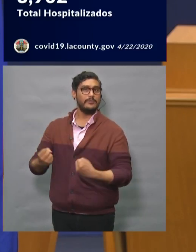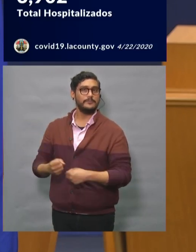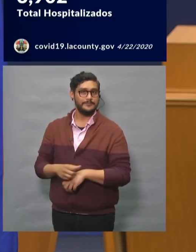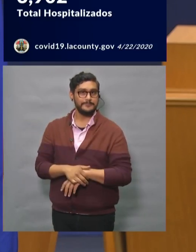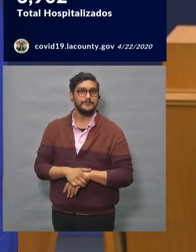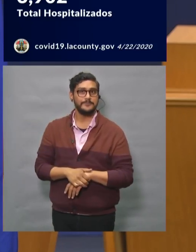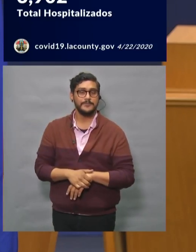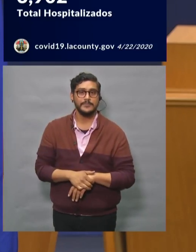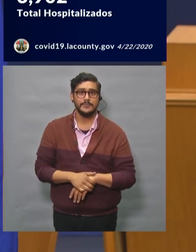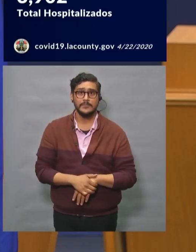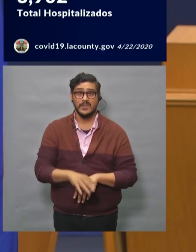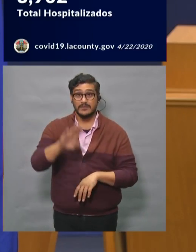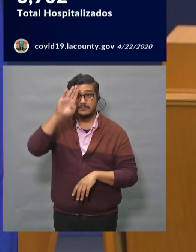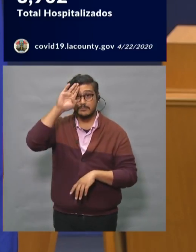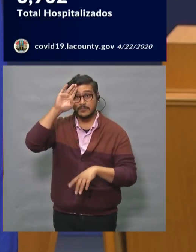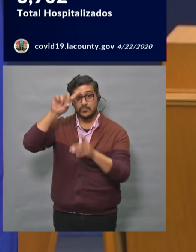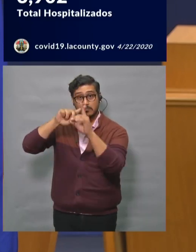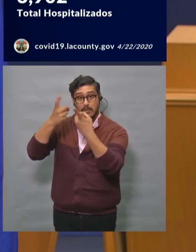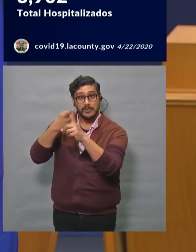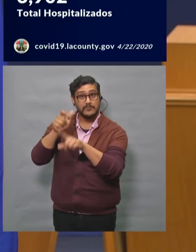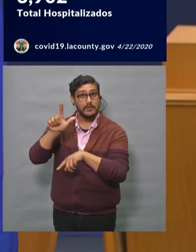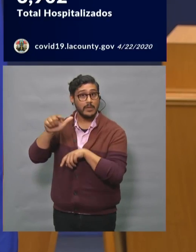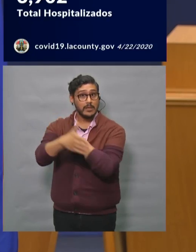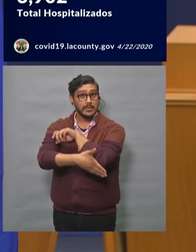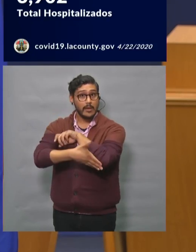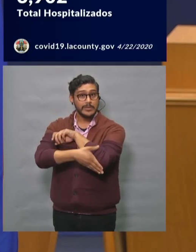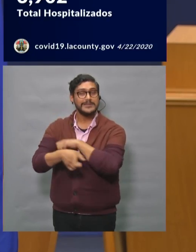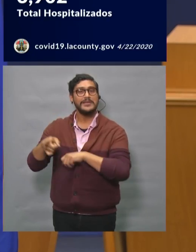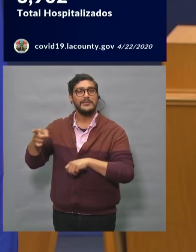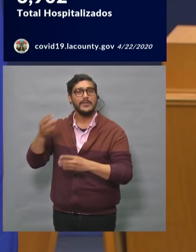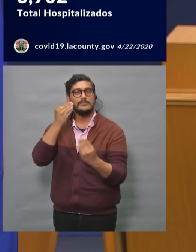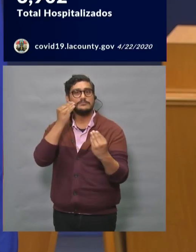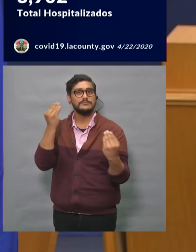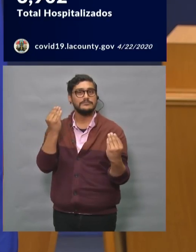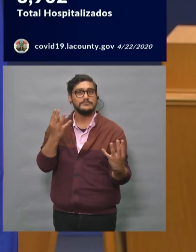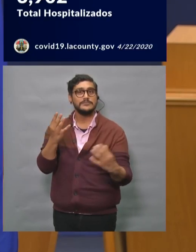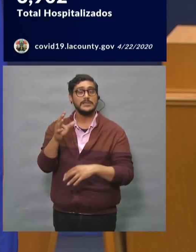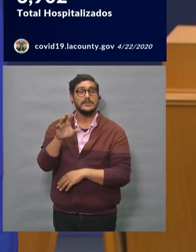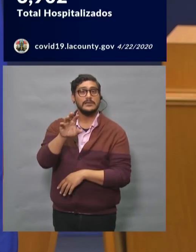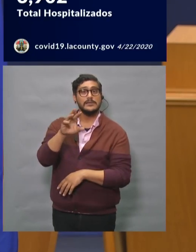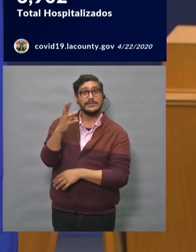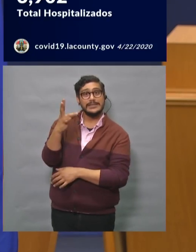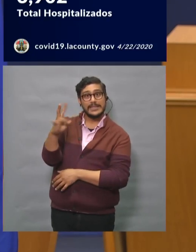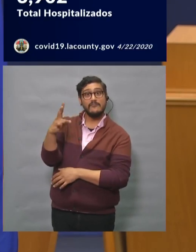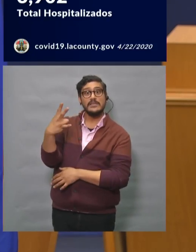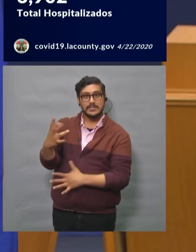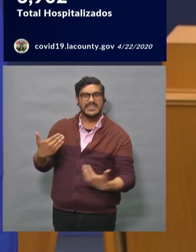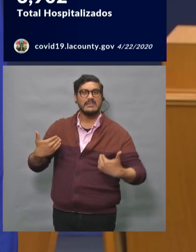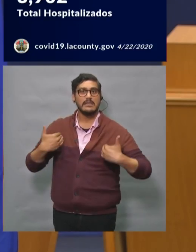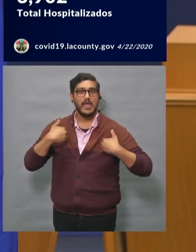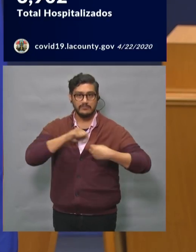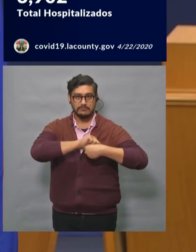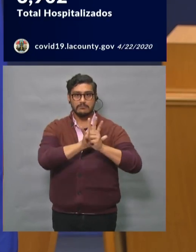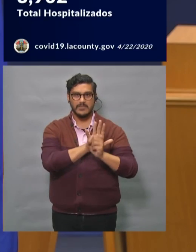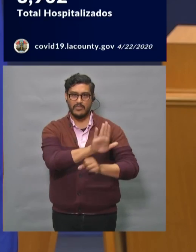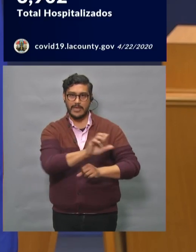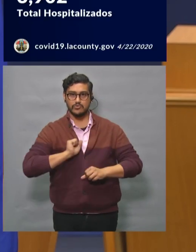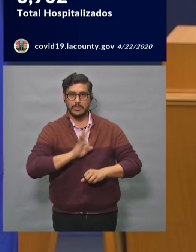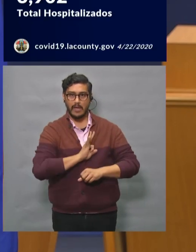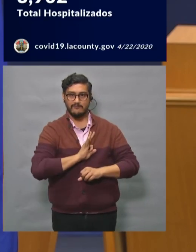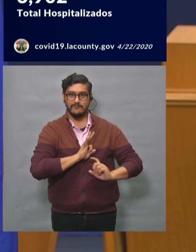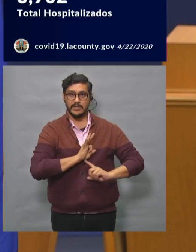El Departamento de Bomberos del Condado de Los Ángeles está reportando 17 casos positivos entre el personal,